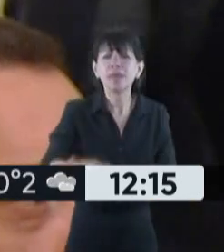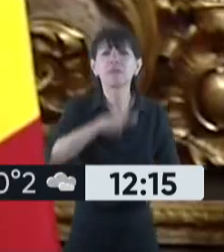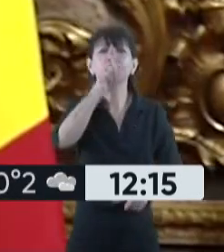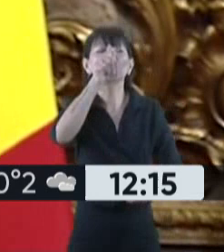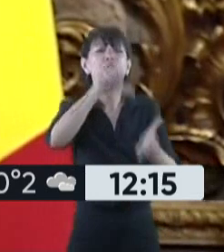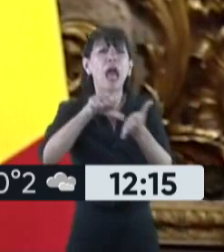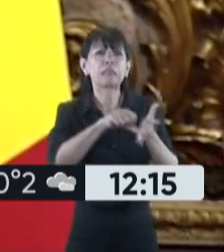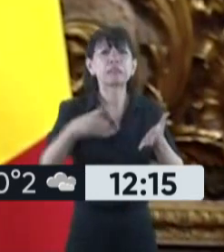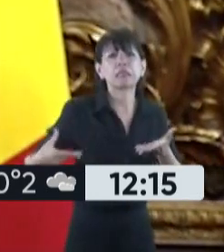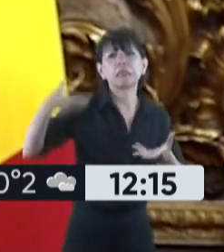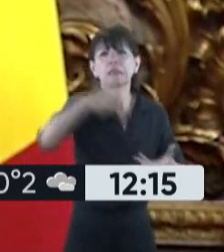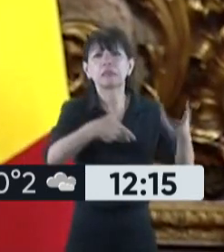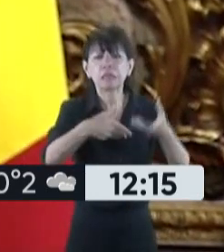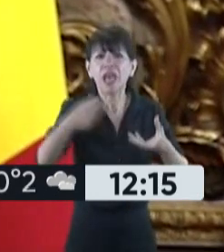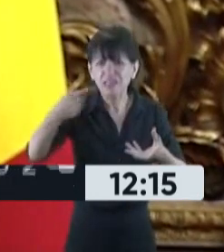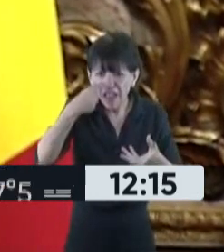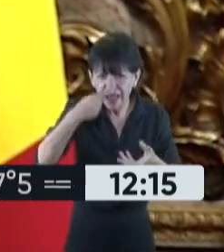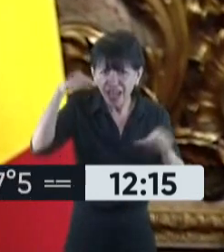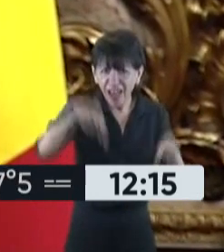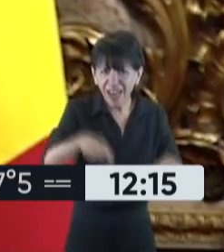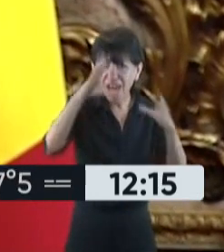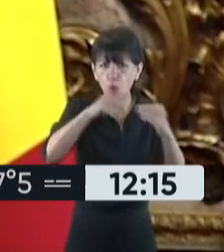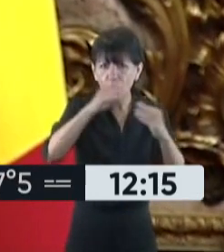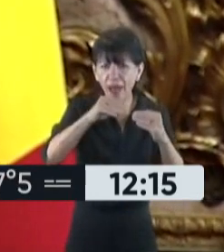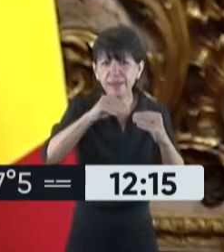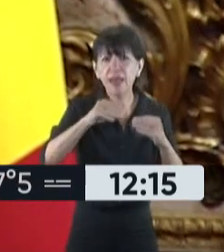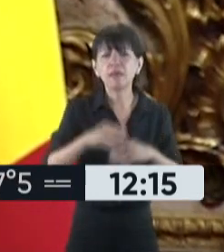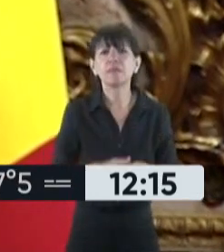están interesados de venir a Rumania.